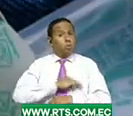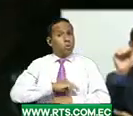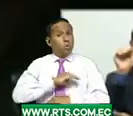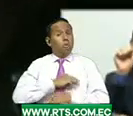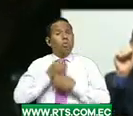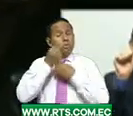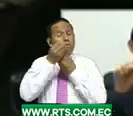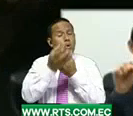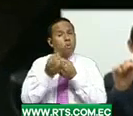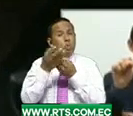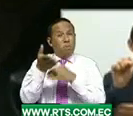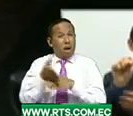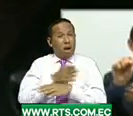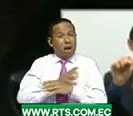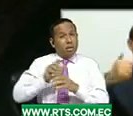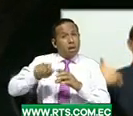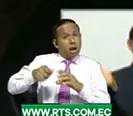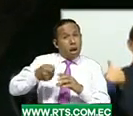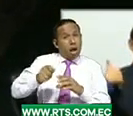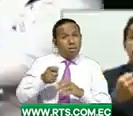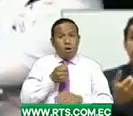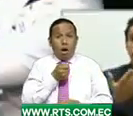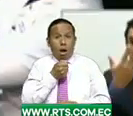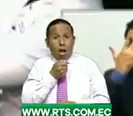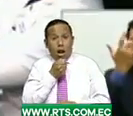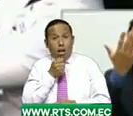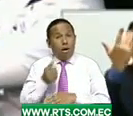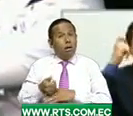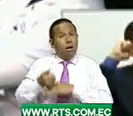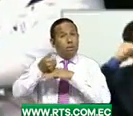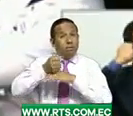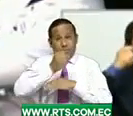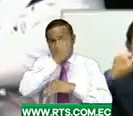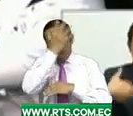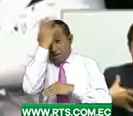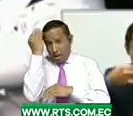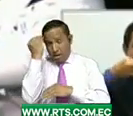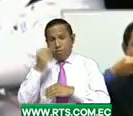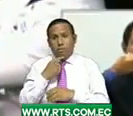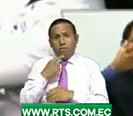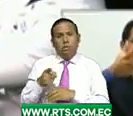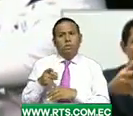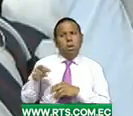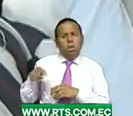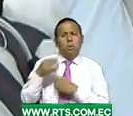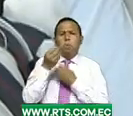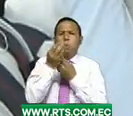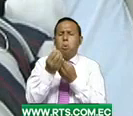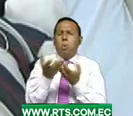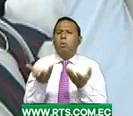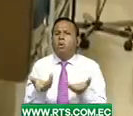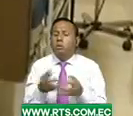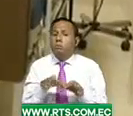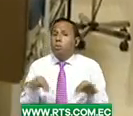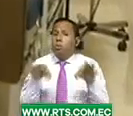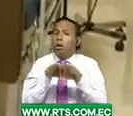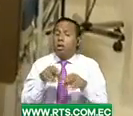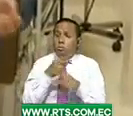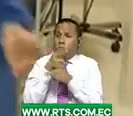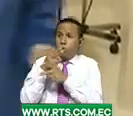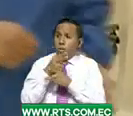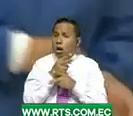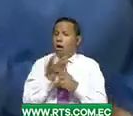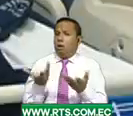En la entrevista radial a la alcaldesa de Guayaquil, encargados del área de salud del municipio comentaban que hay que cuidarse.